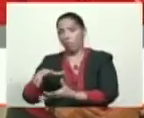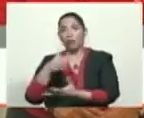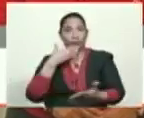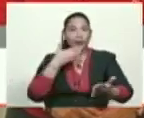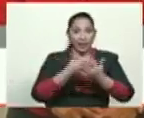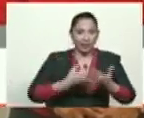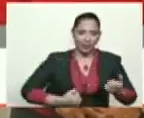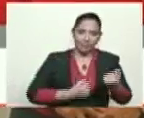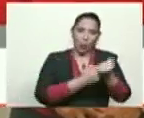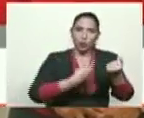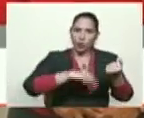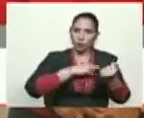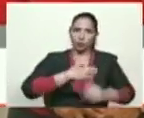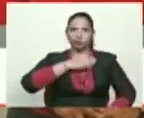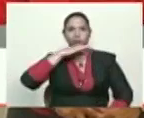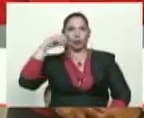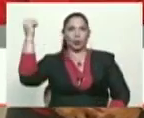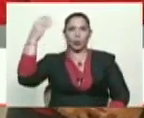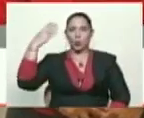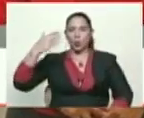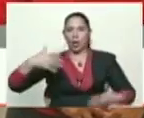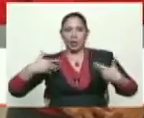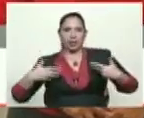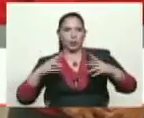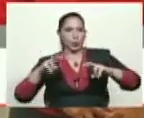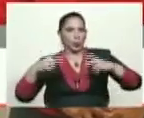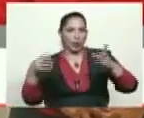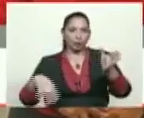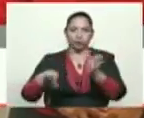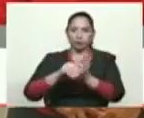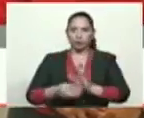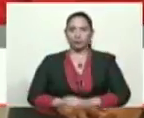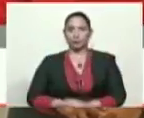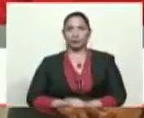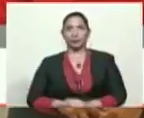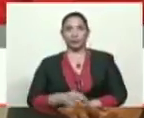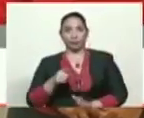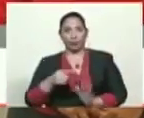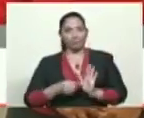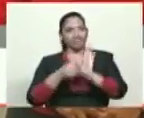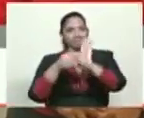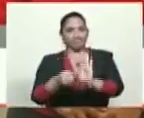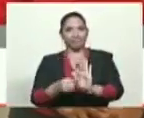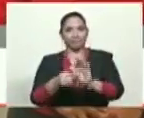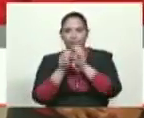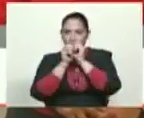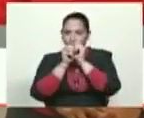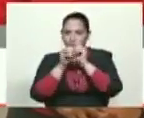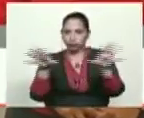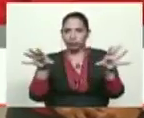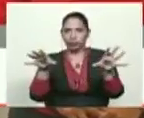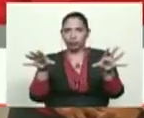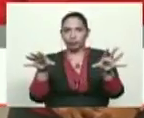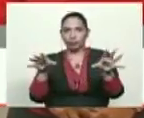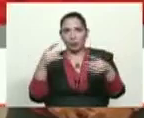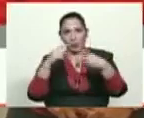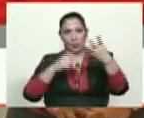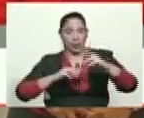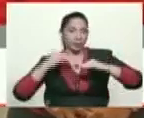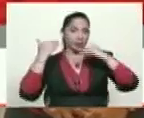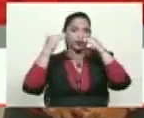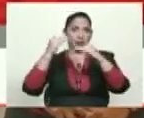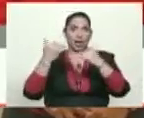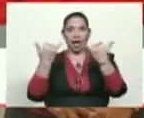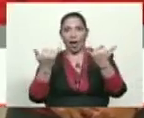apoyo pudimos de llenarla de luz de alegría nuevamente y ahora producto de esa muestra pues se extiende en esta siguiente etapa ahora en